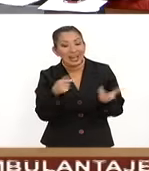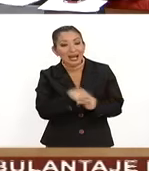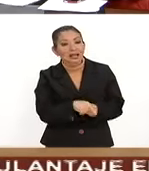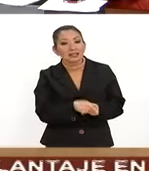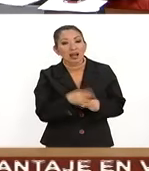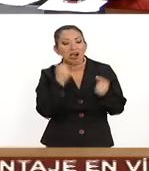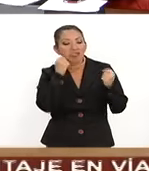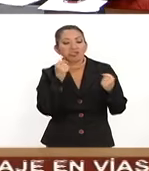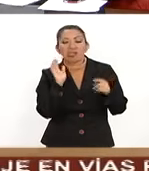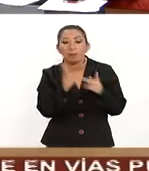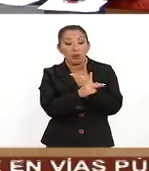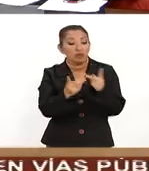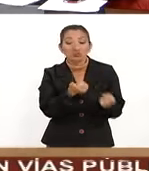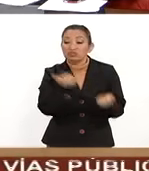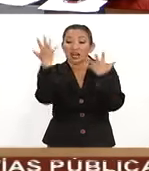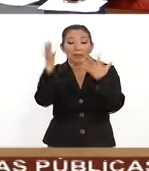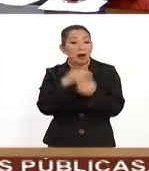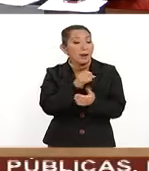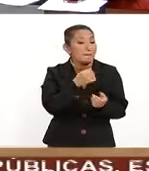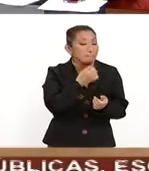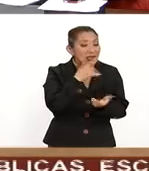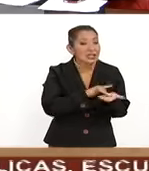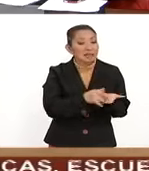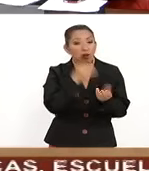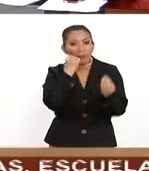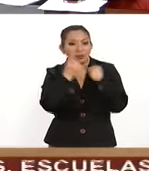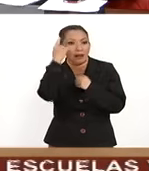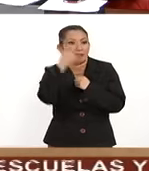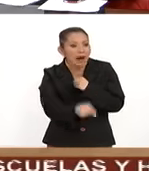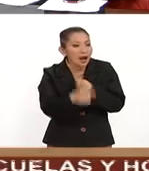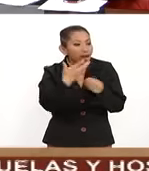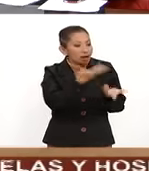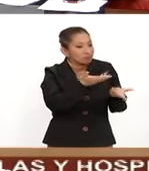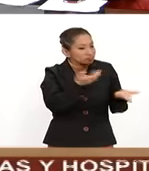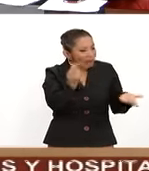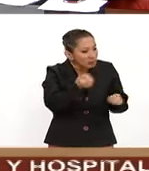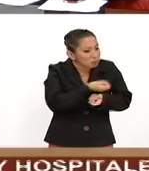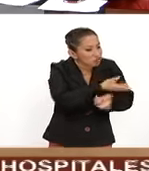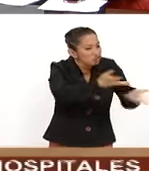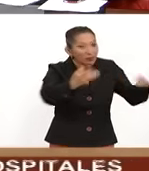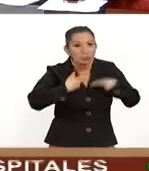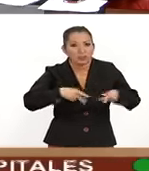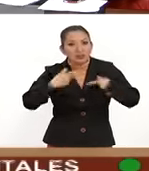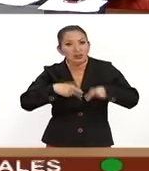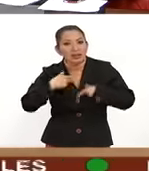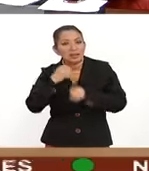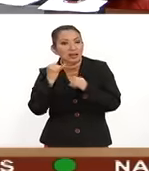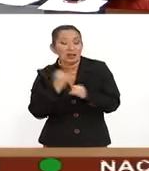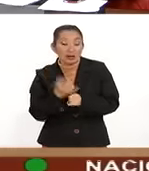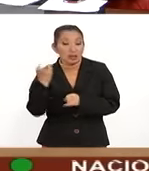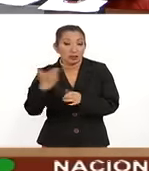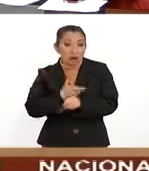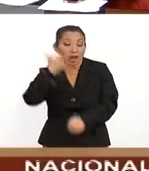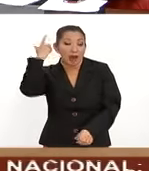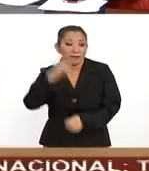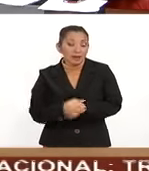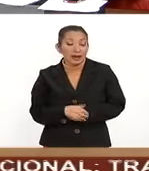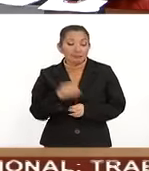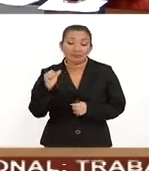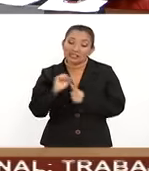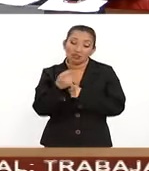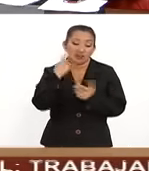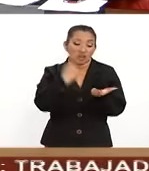dejar de importar productos, ya sea medicinas, alimentos, para poder cubrir con estos compromisos internacionales y eso ha agravado, ¿no?, la